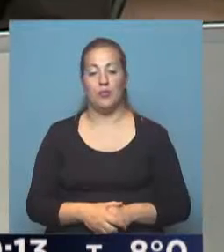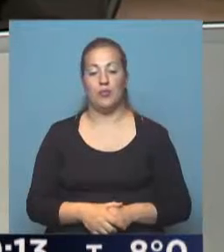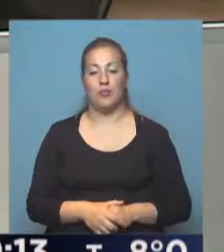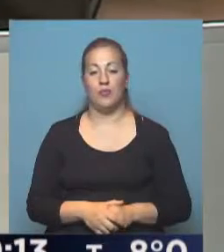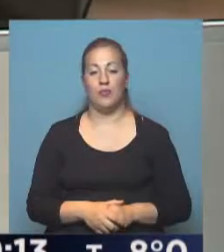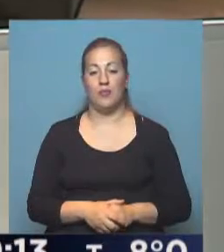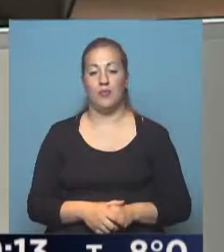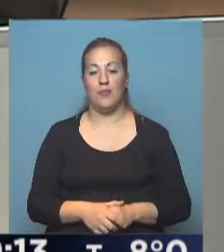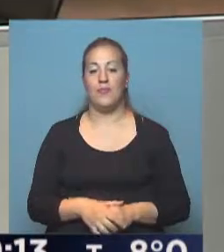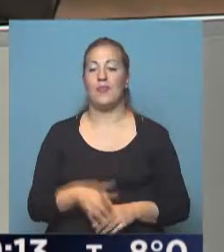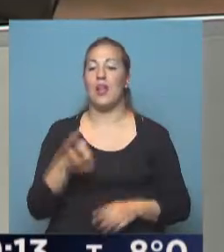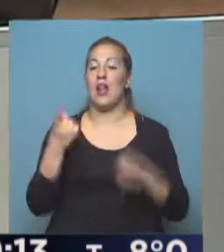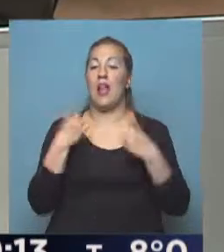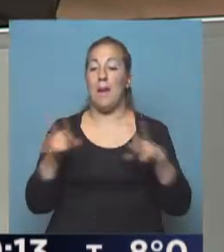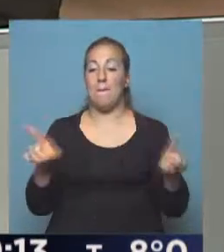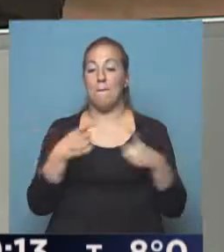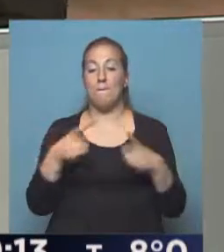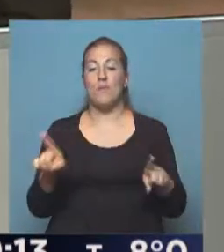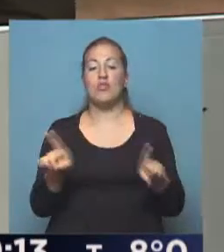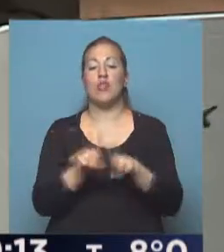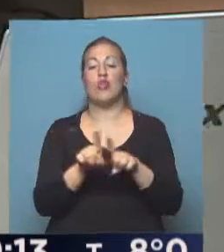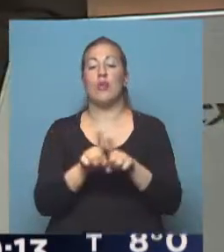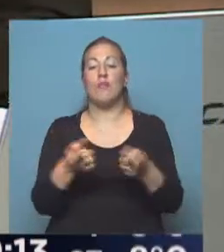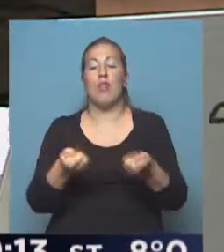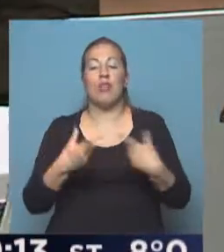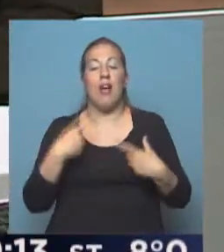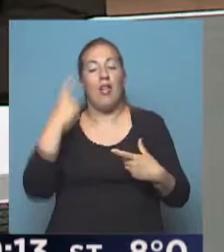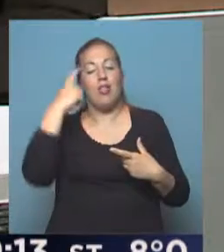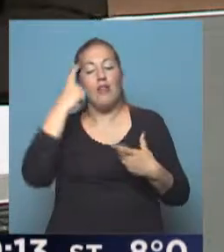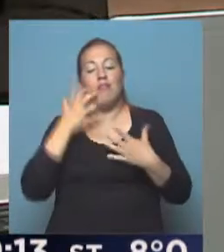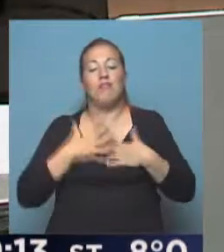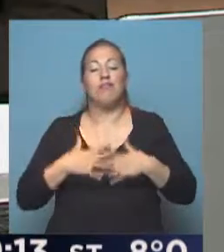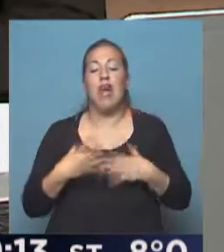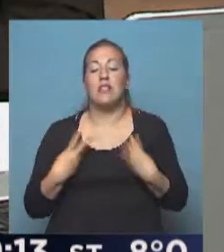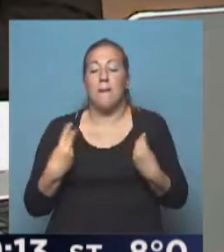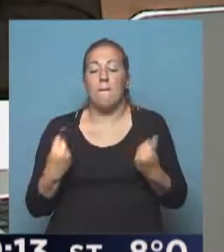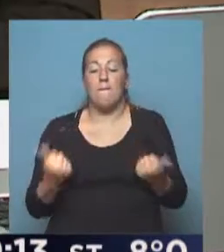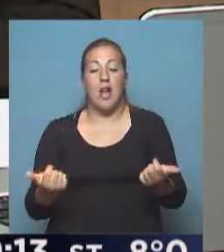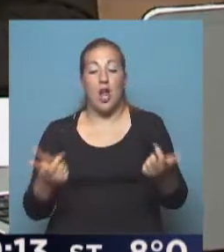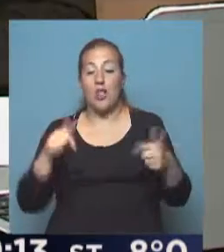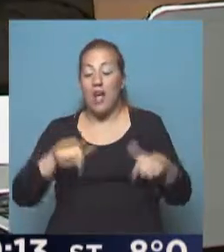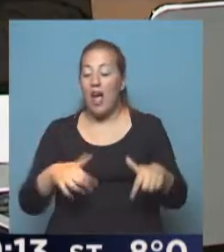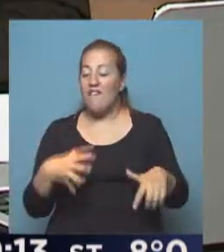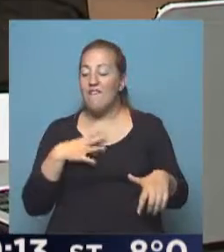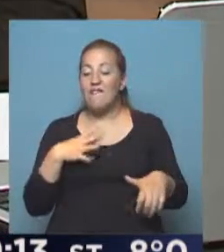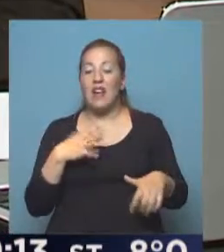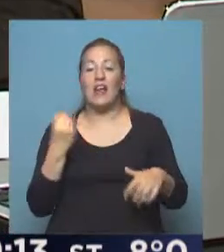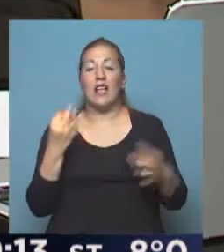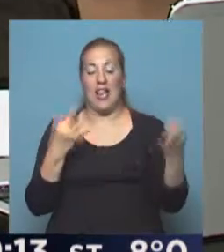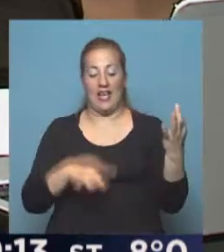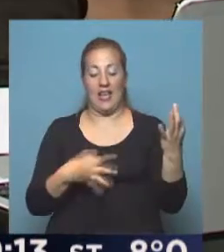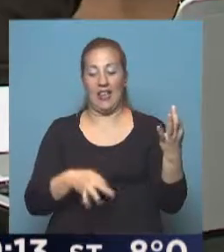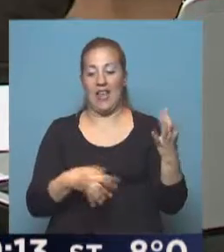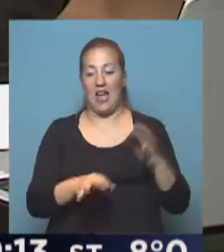quién duda alejo que la música es terapéutica es un balsa para el espíritu para el alma yo tengo en esta mesa lo único que falta es una guitarra y